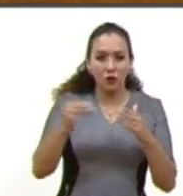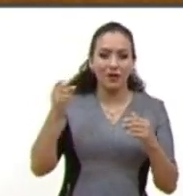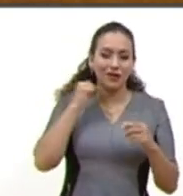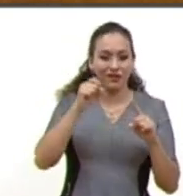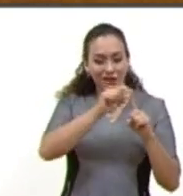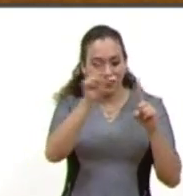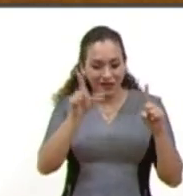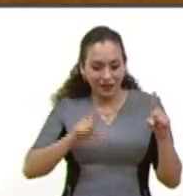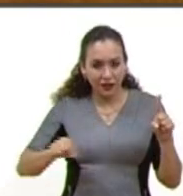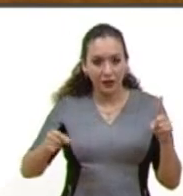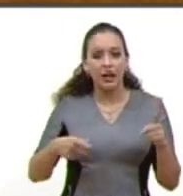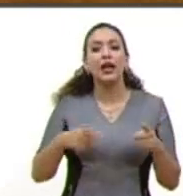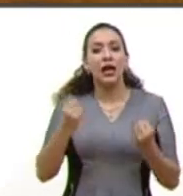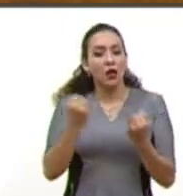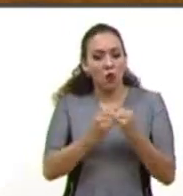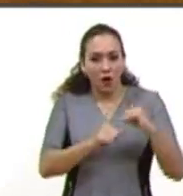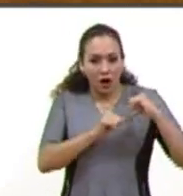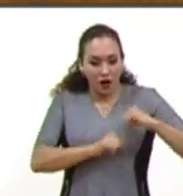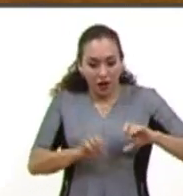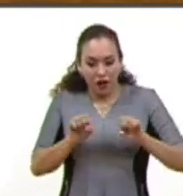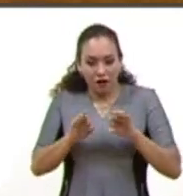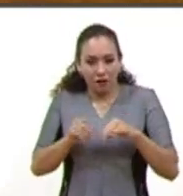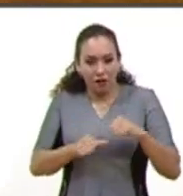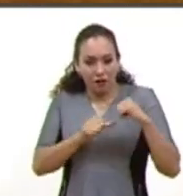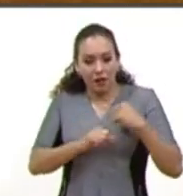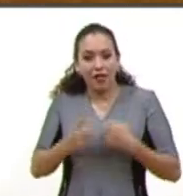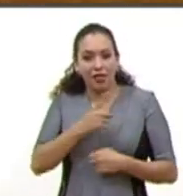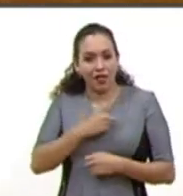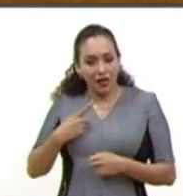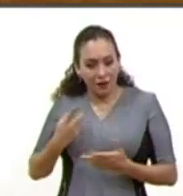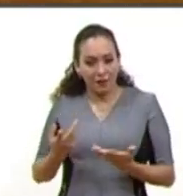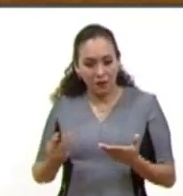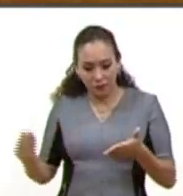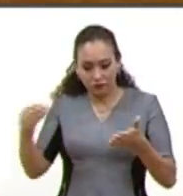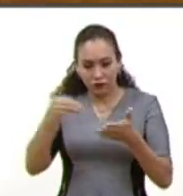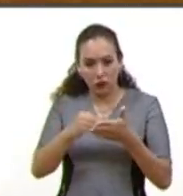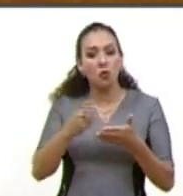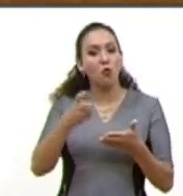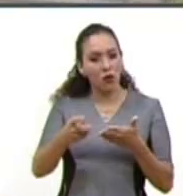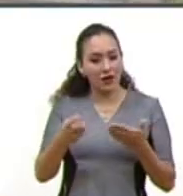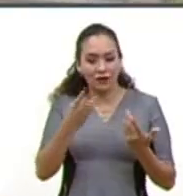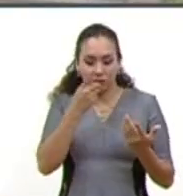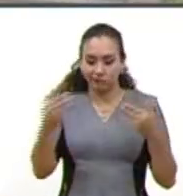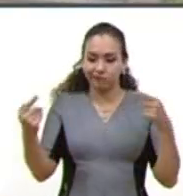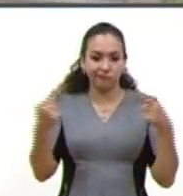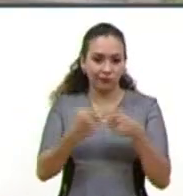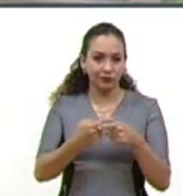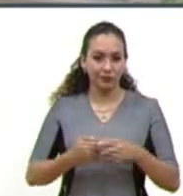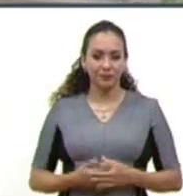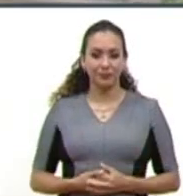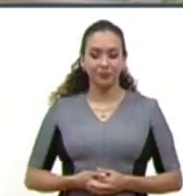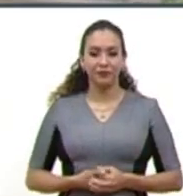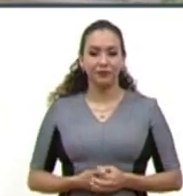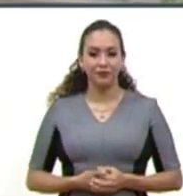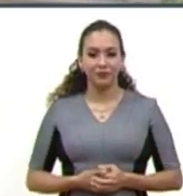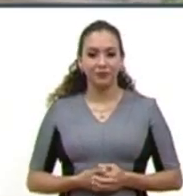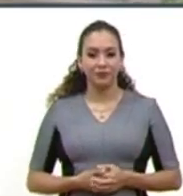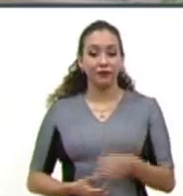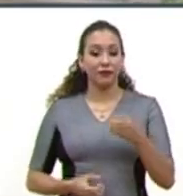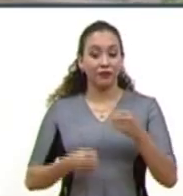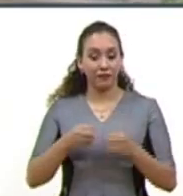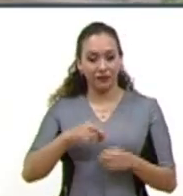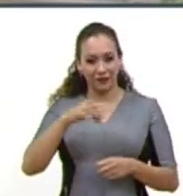respectivos consejos locales, y no los cómputos distritales. De ahí su improcedencia. Por su parte, la Sala